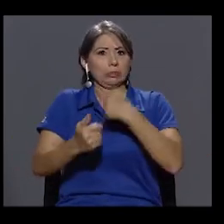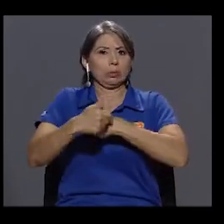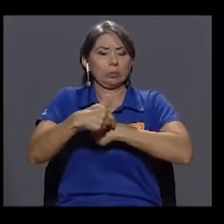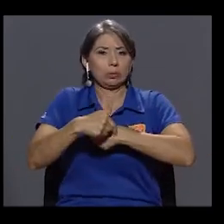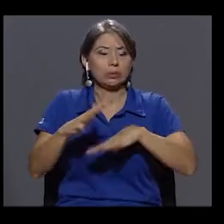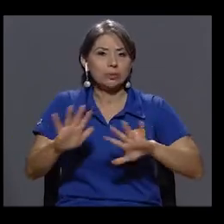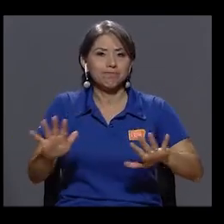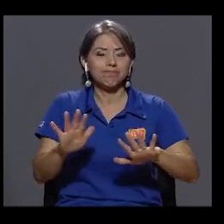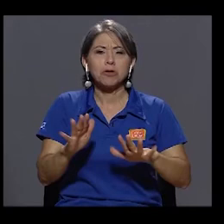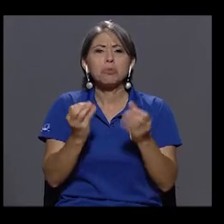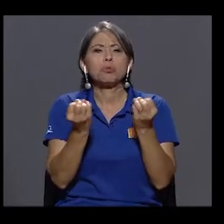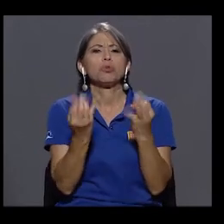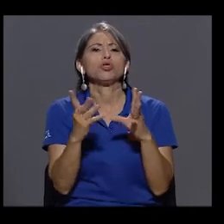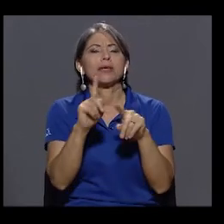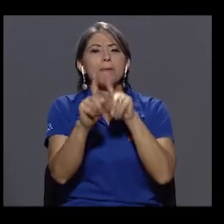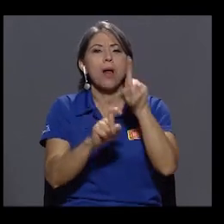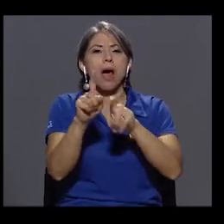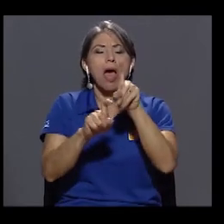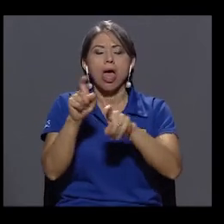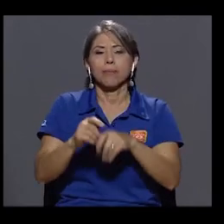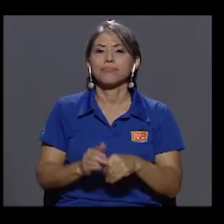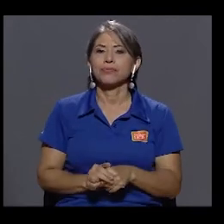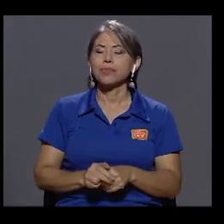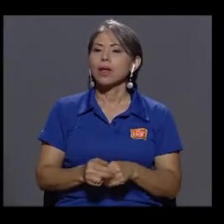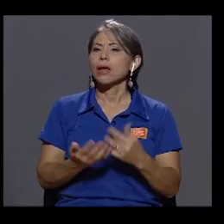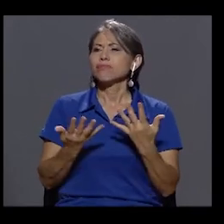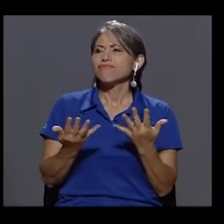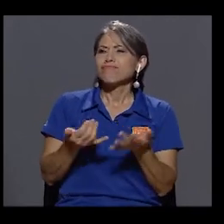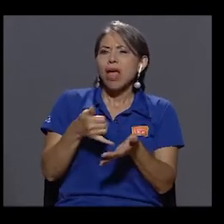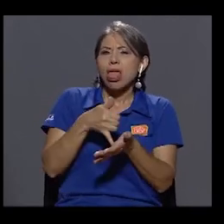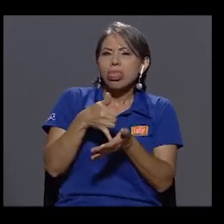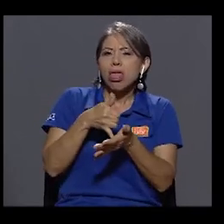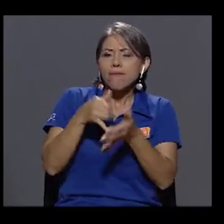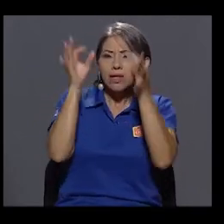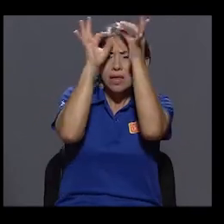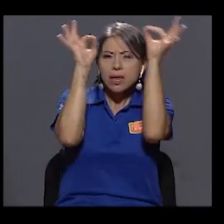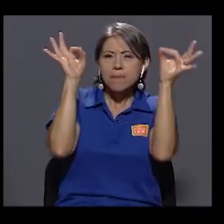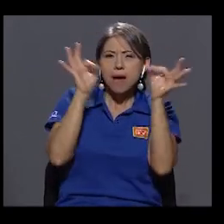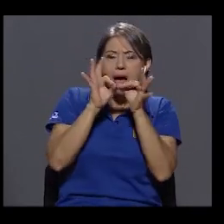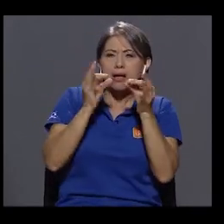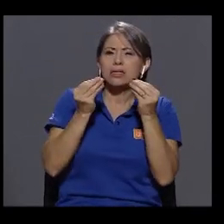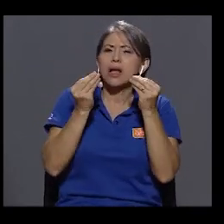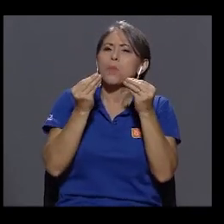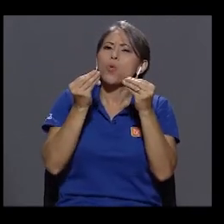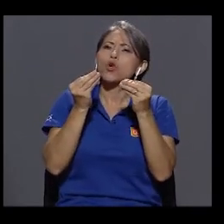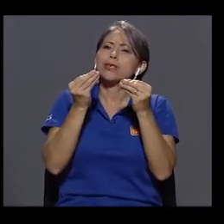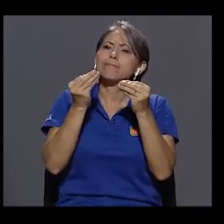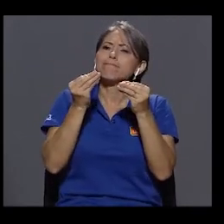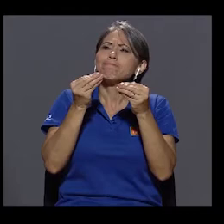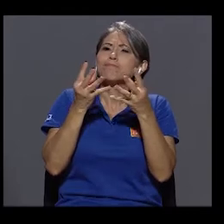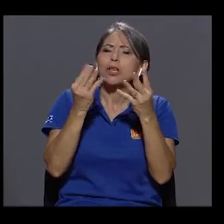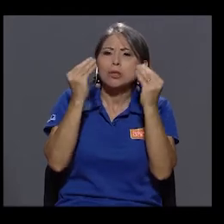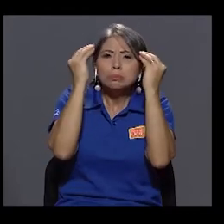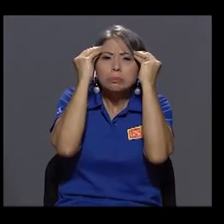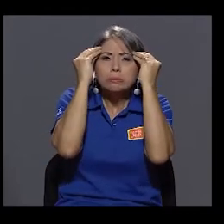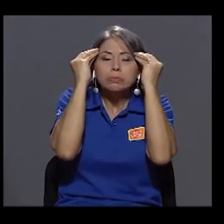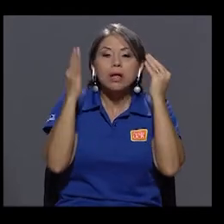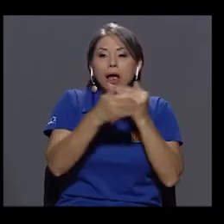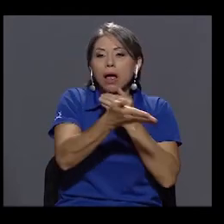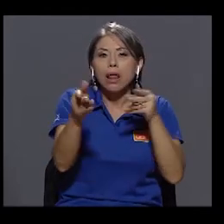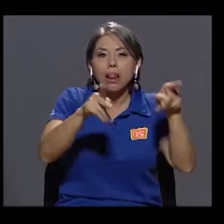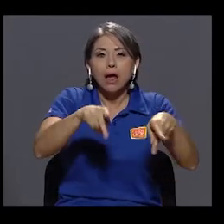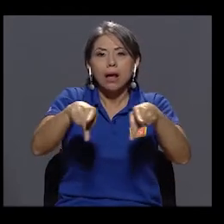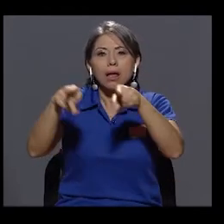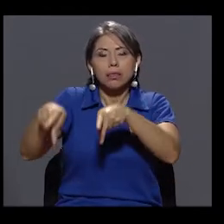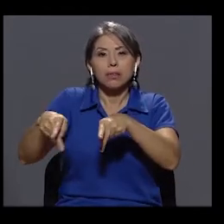preguntar el doctor hay una imagen muy deficitaria que está muy interiorizada en la gente y se